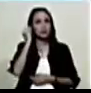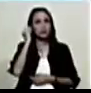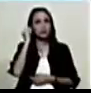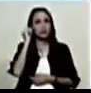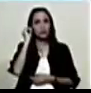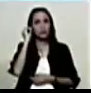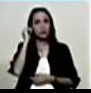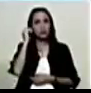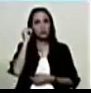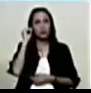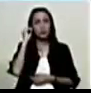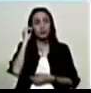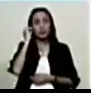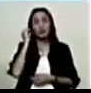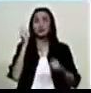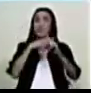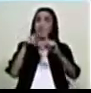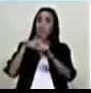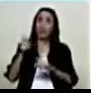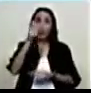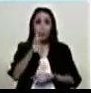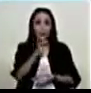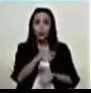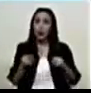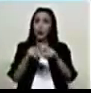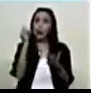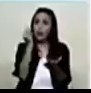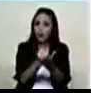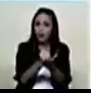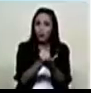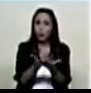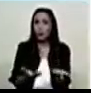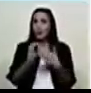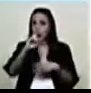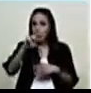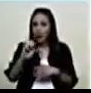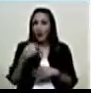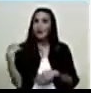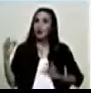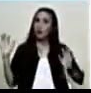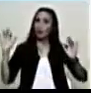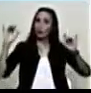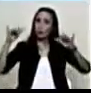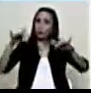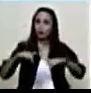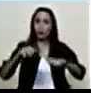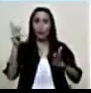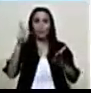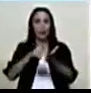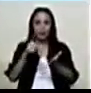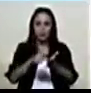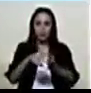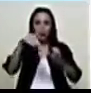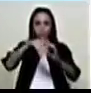presidencial, y se inscriben otros candidatos y candidatas, bueno, vamos a la calle, y yo voy a ser fogoso,